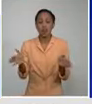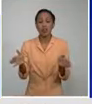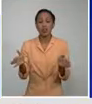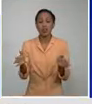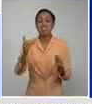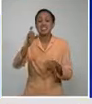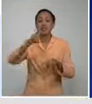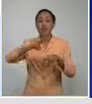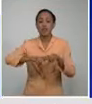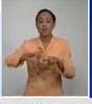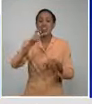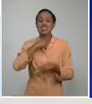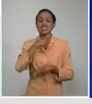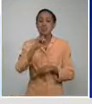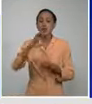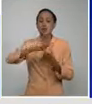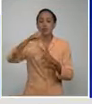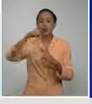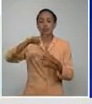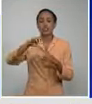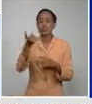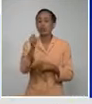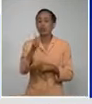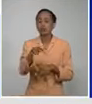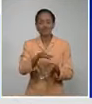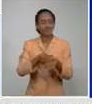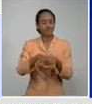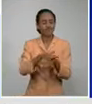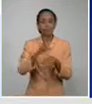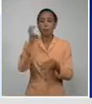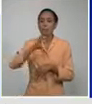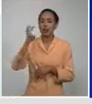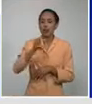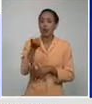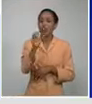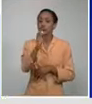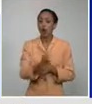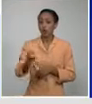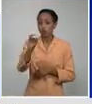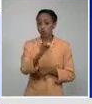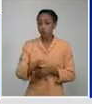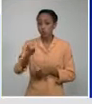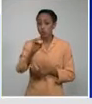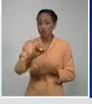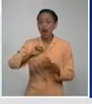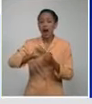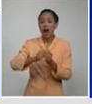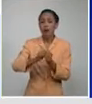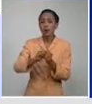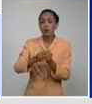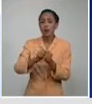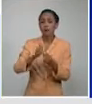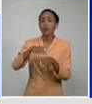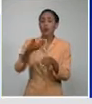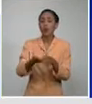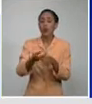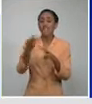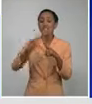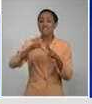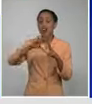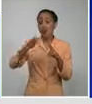Centro Habana, Cerro, Matanza, 10 de octubre, Marianao, 10 de octubre, Arroyo Naranjo, después viene Bayamo,